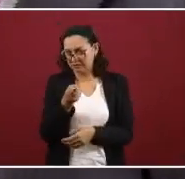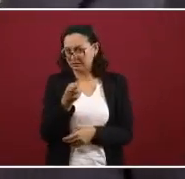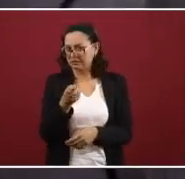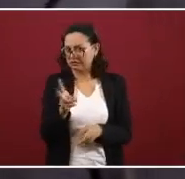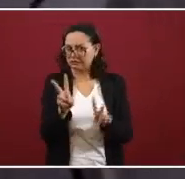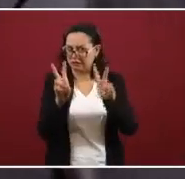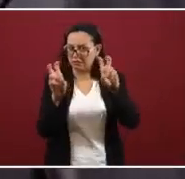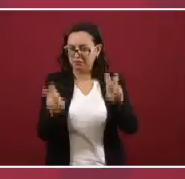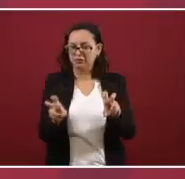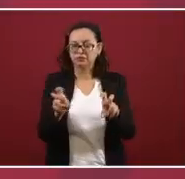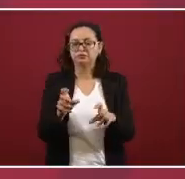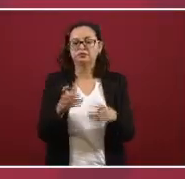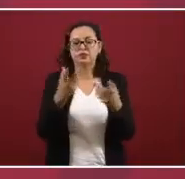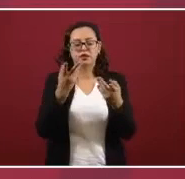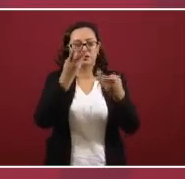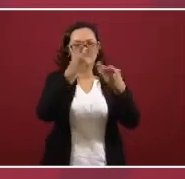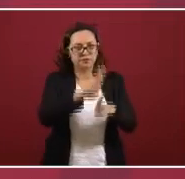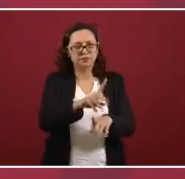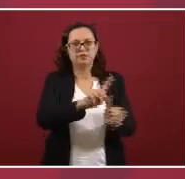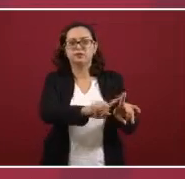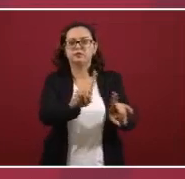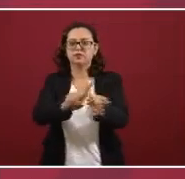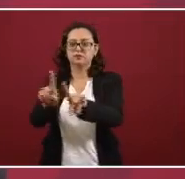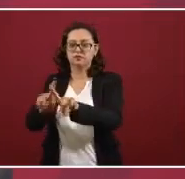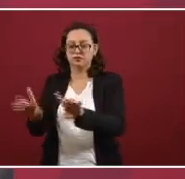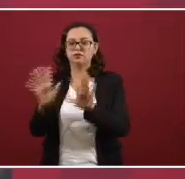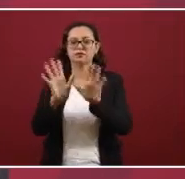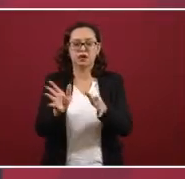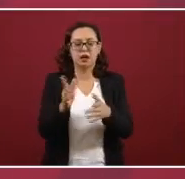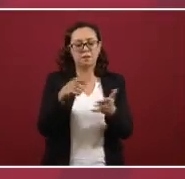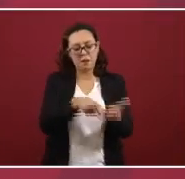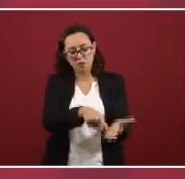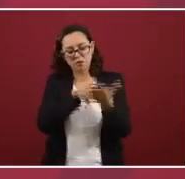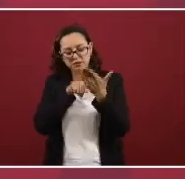han ido disminuyendo los costos